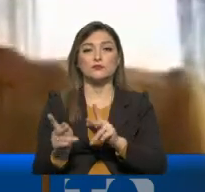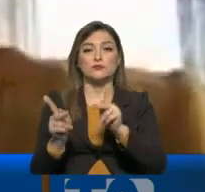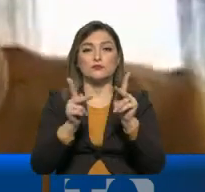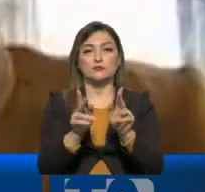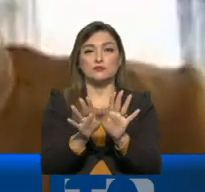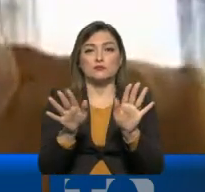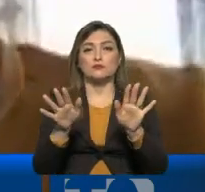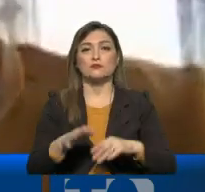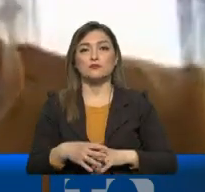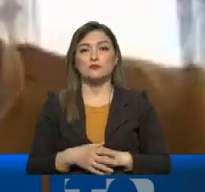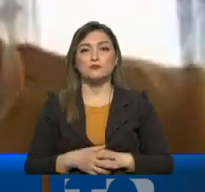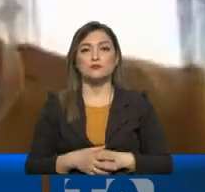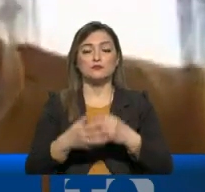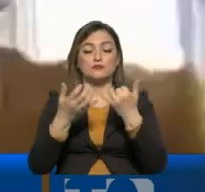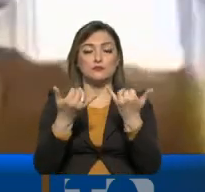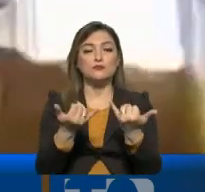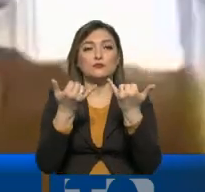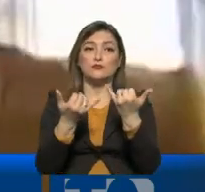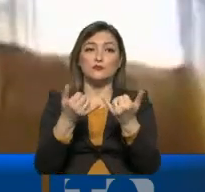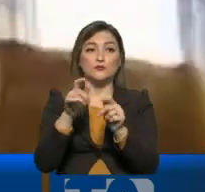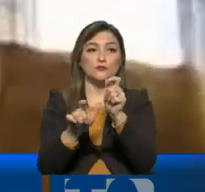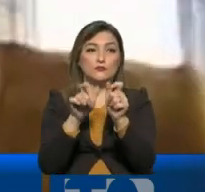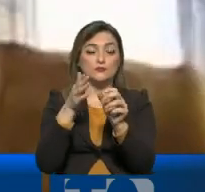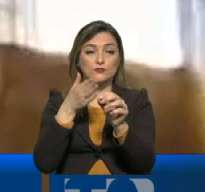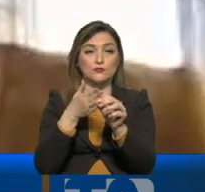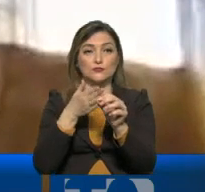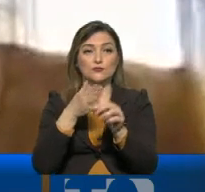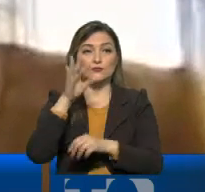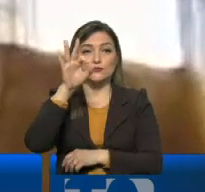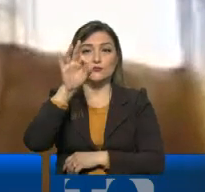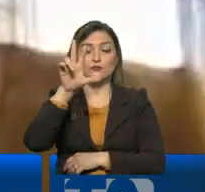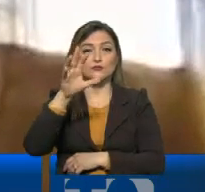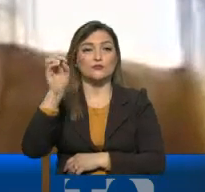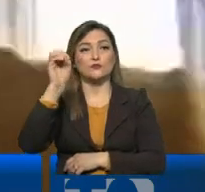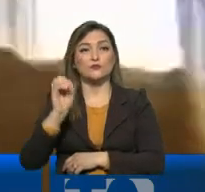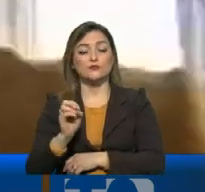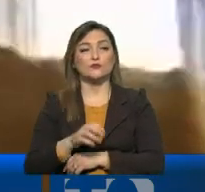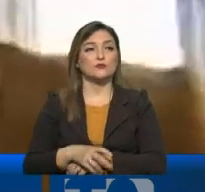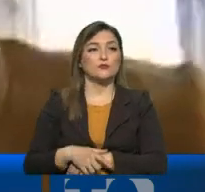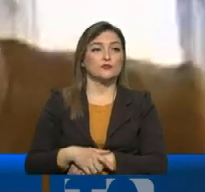masivo. Y hasta el momento tenemos ya nuestra población objetivo en un 93%